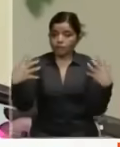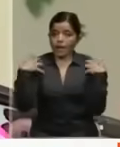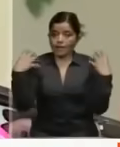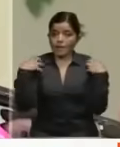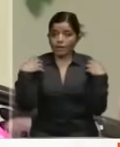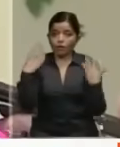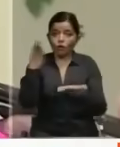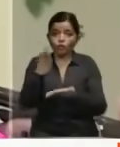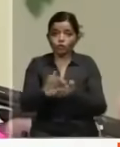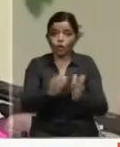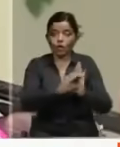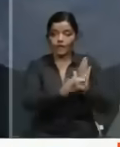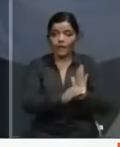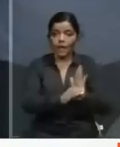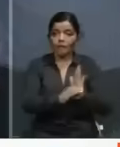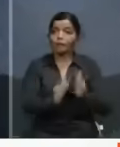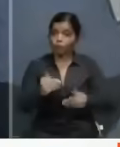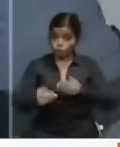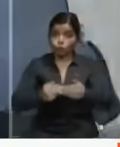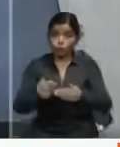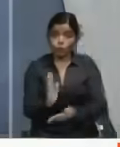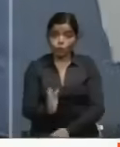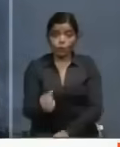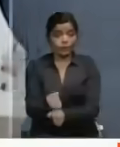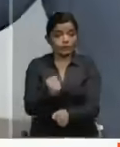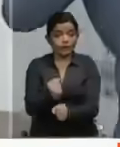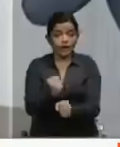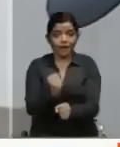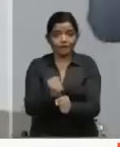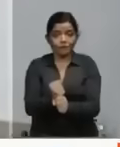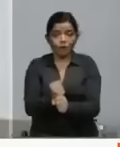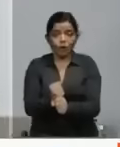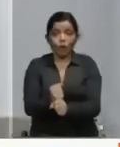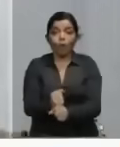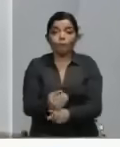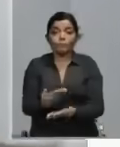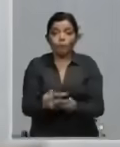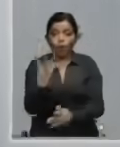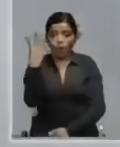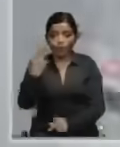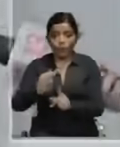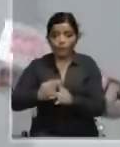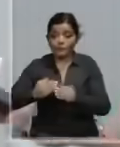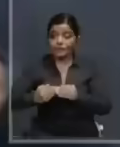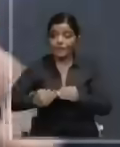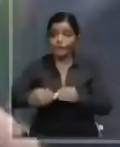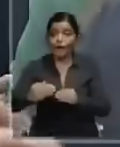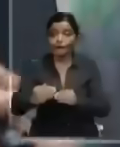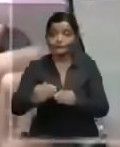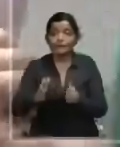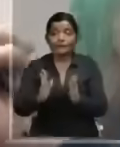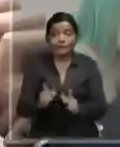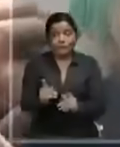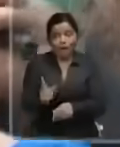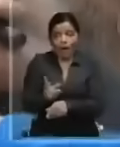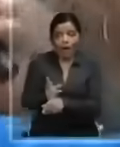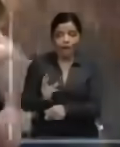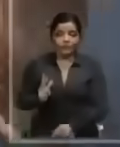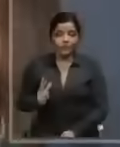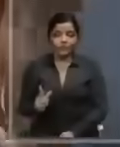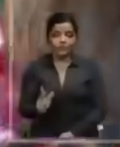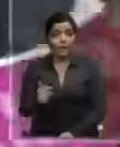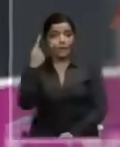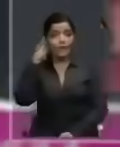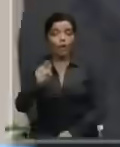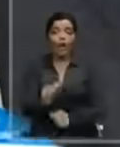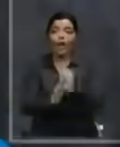obligación constitucional y legal de desempeñar su función. Formalización de Yáñez que se realizará en 4 meses más. Antes se espera que el fiscal nacional resuelva